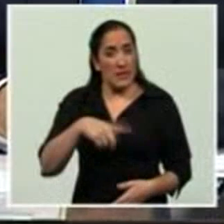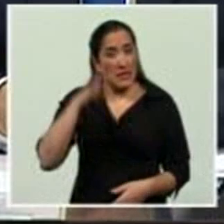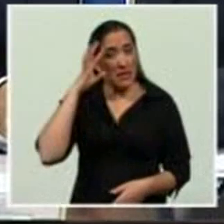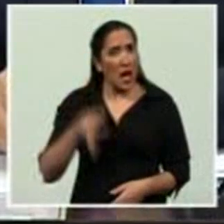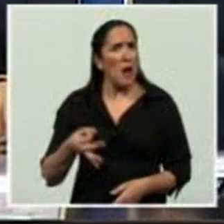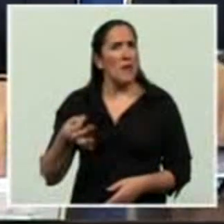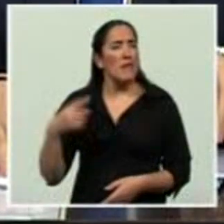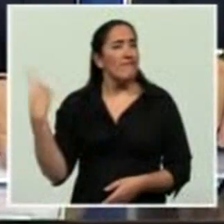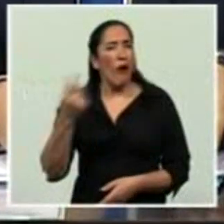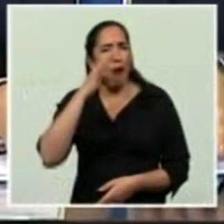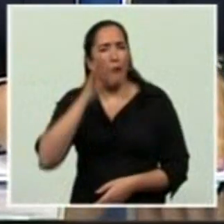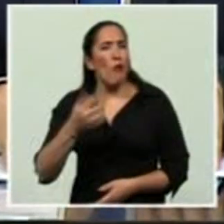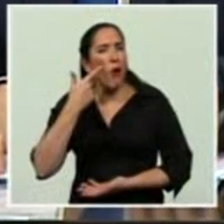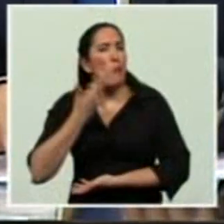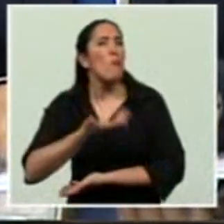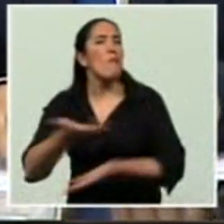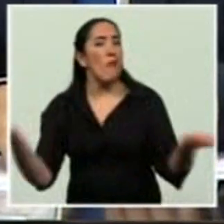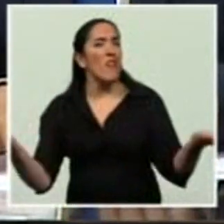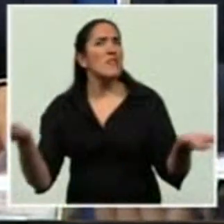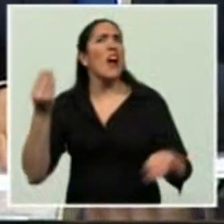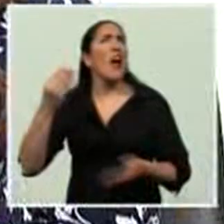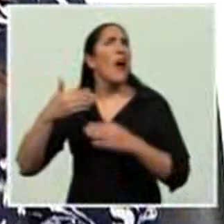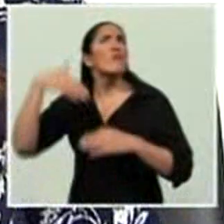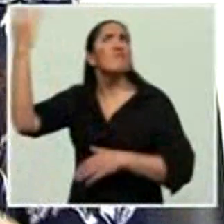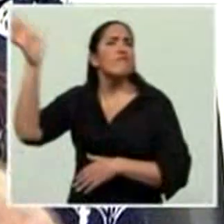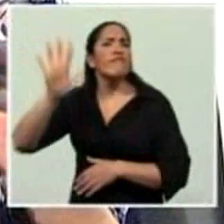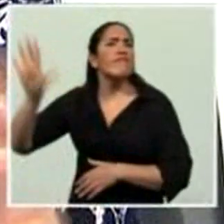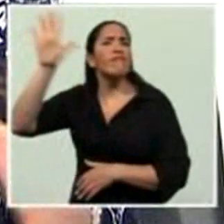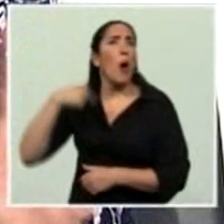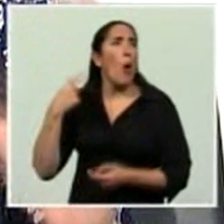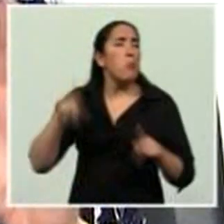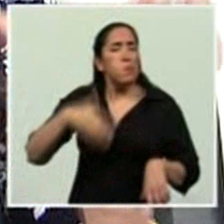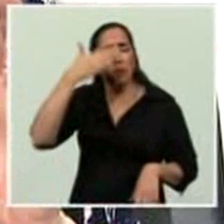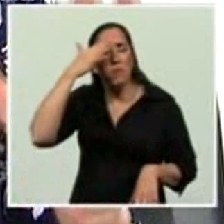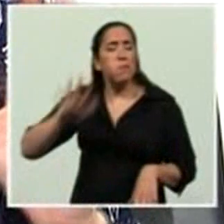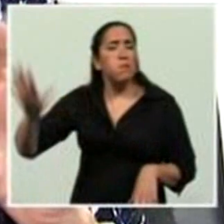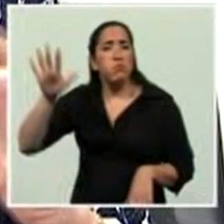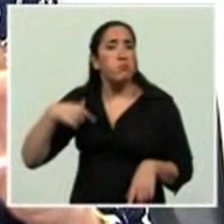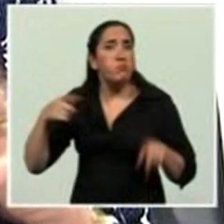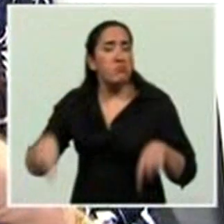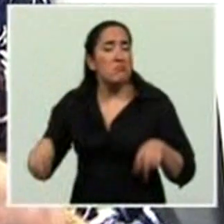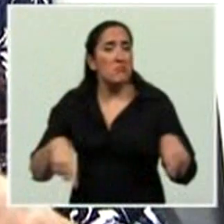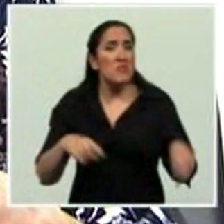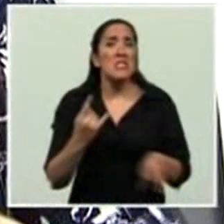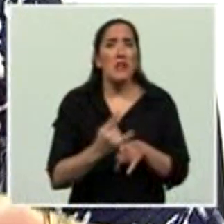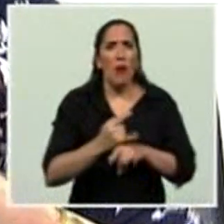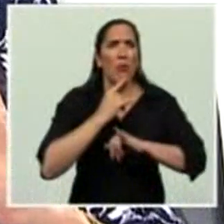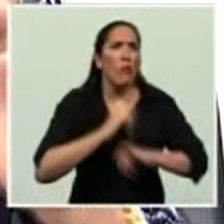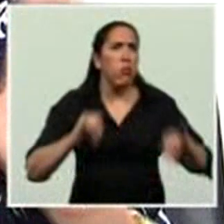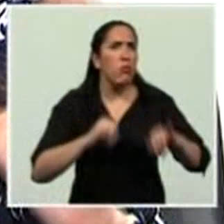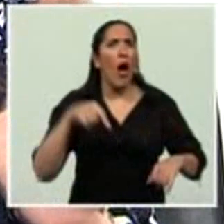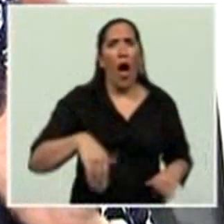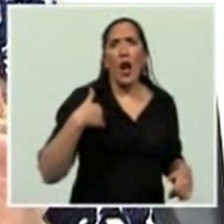nunca nos muestran lo que pasa en el mundo porque siempre Todas las noticias son Bueno lo que pasa acá y